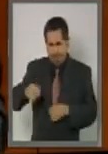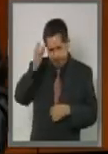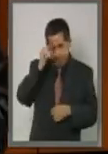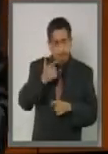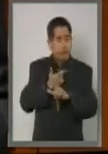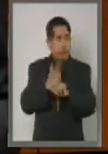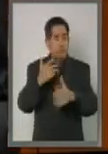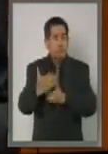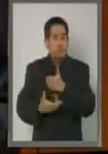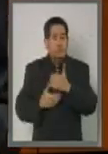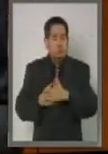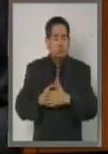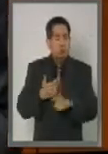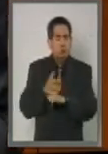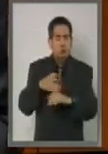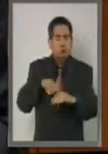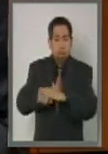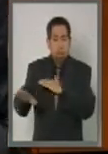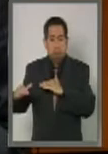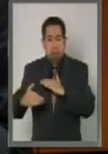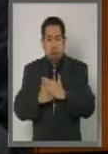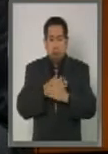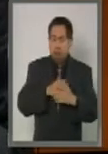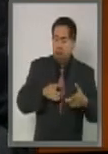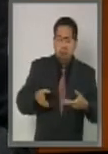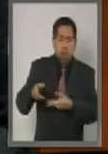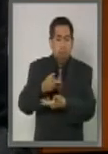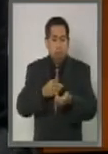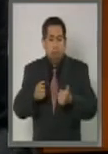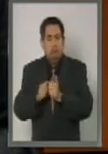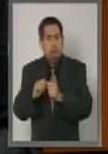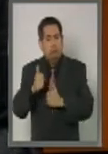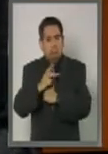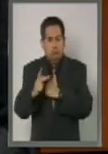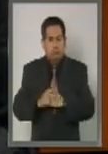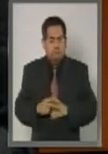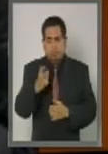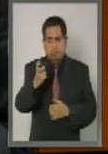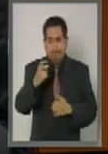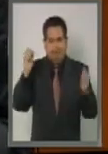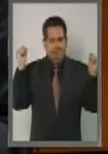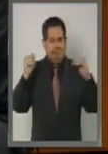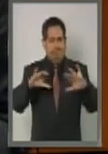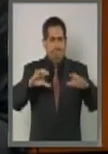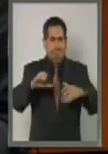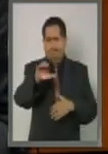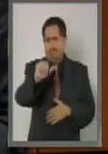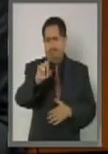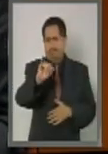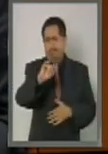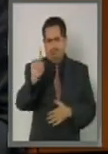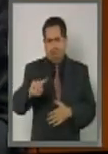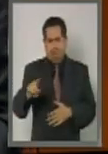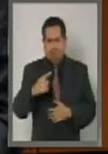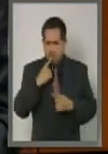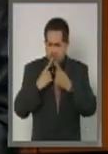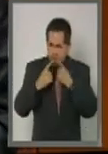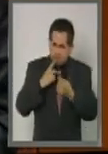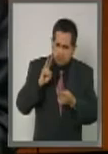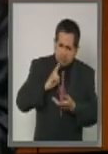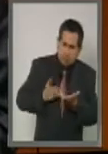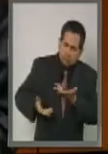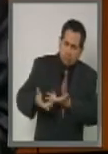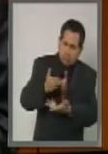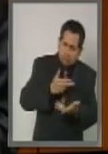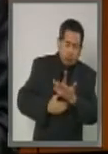comercio con naciones de otras latitudes. Así, en la cumbre de Cali inició el proceso de negociación de un acuerdo de libre